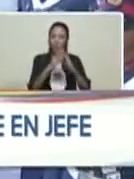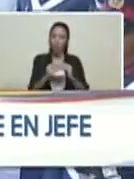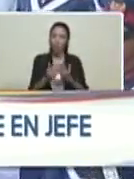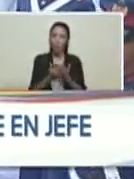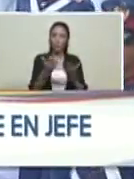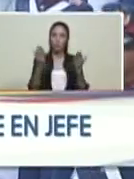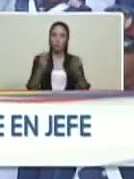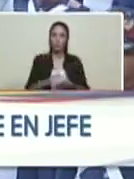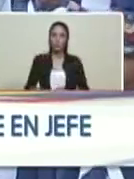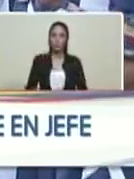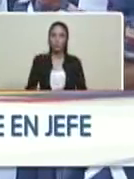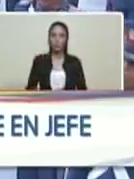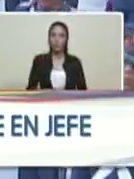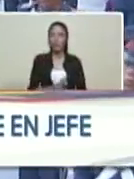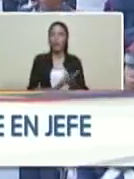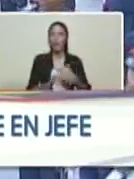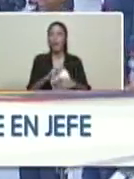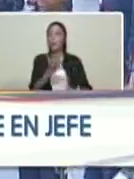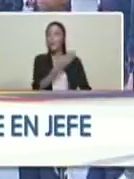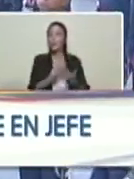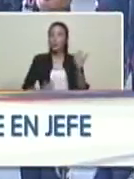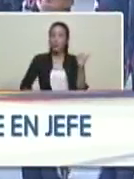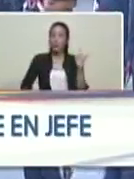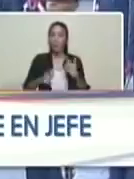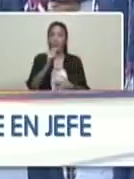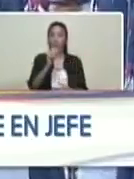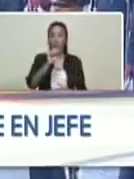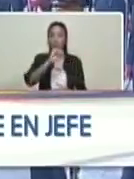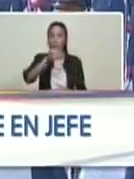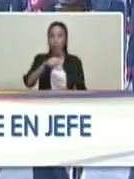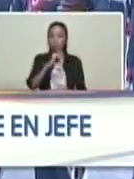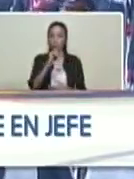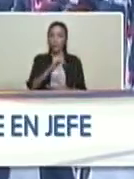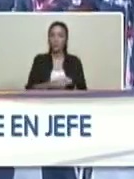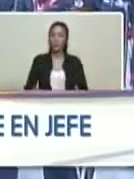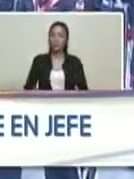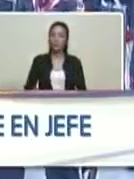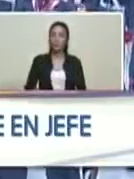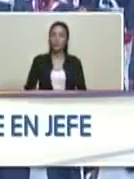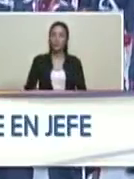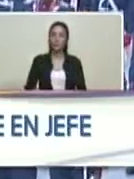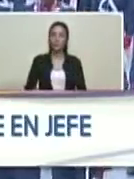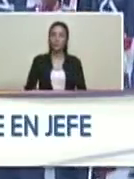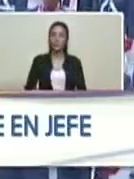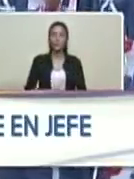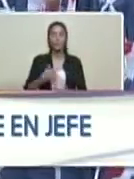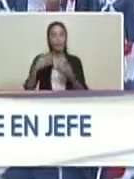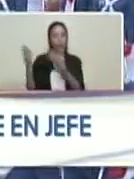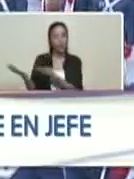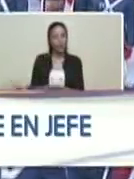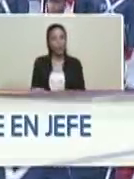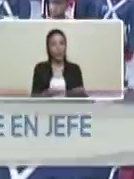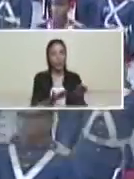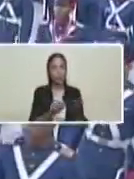doctor michael moreno magistrado presidente del tribunal supremo de justicia bienvenido